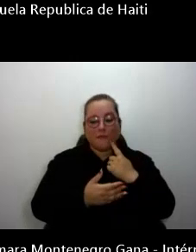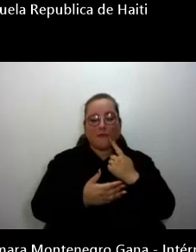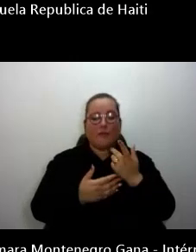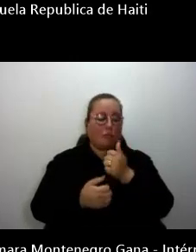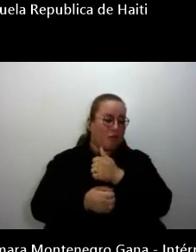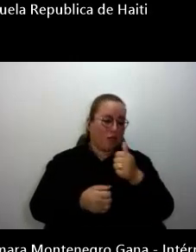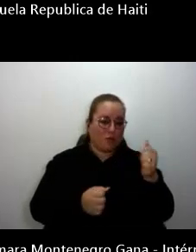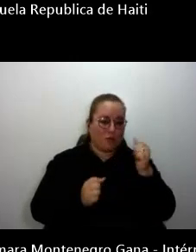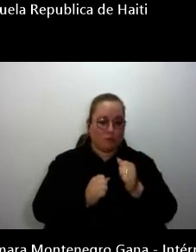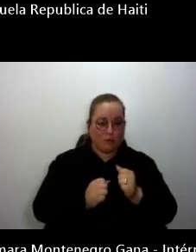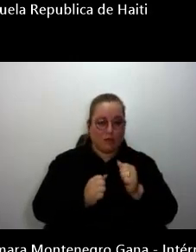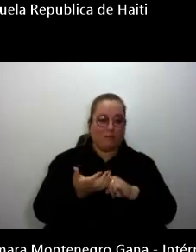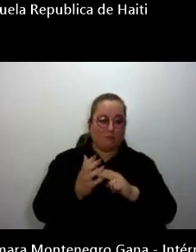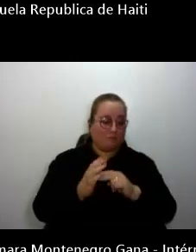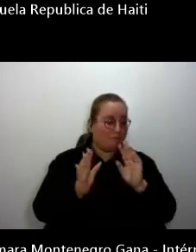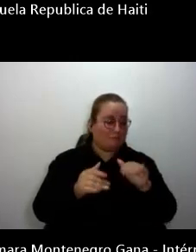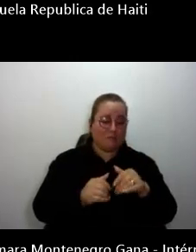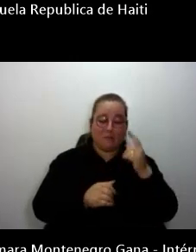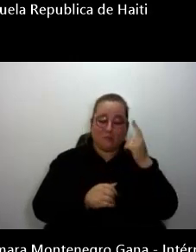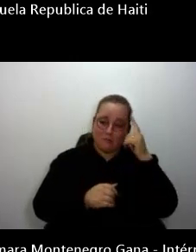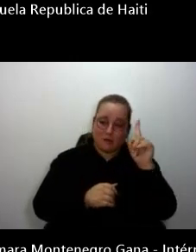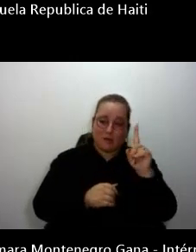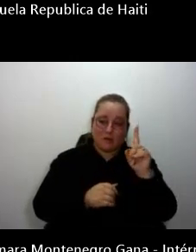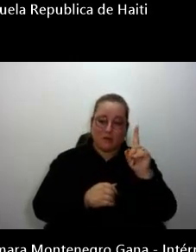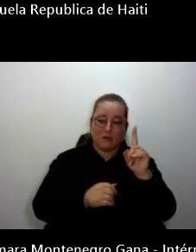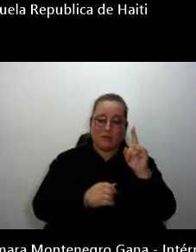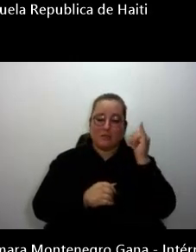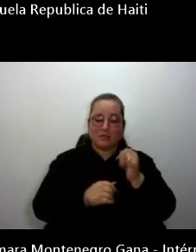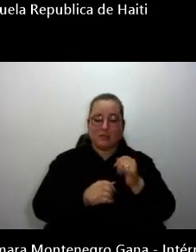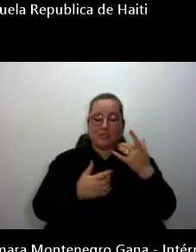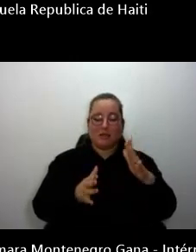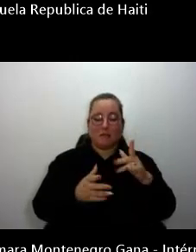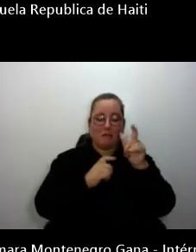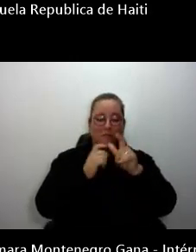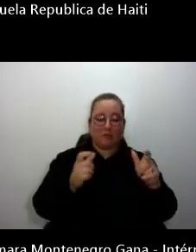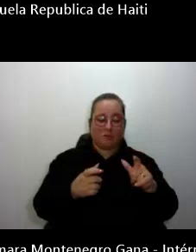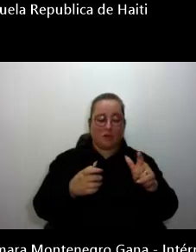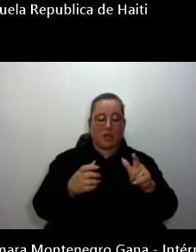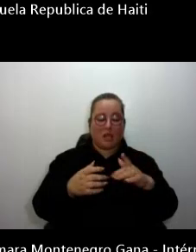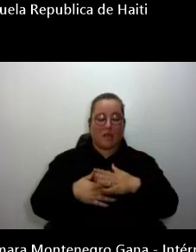puede pasar algo. Pero si tenemos ya una regulación emocional,